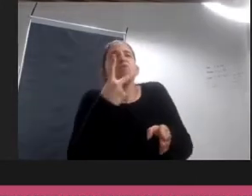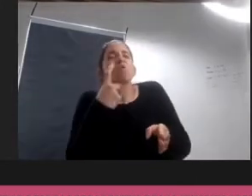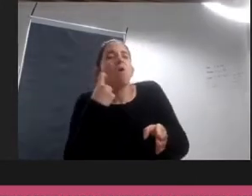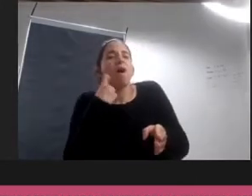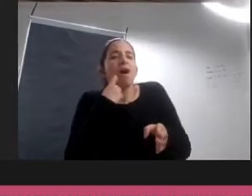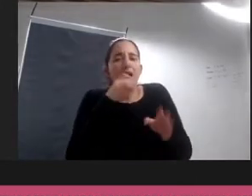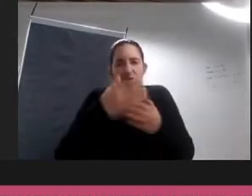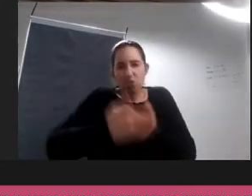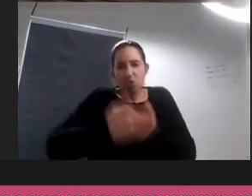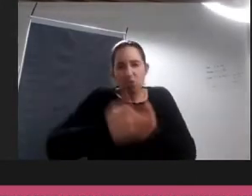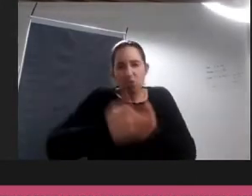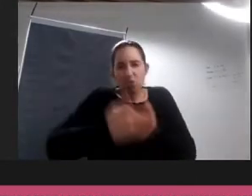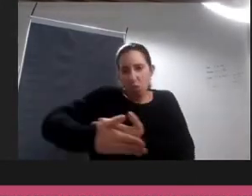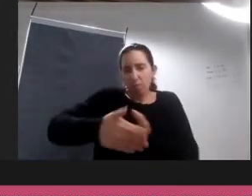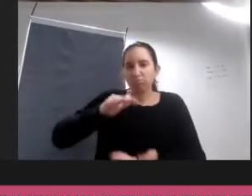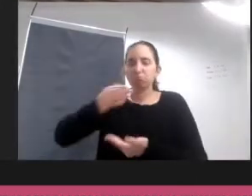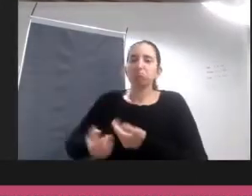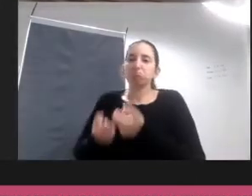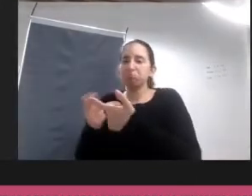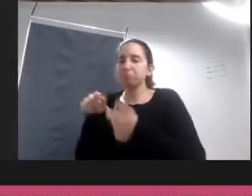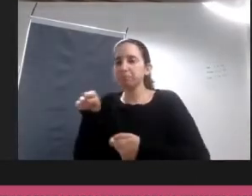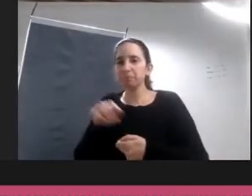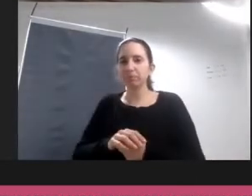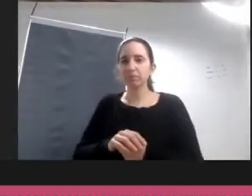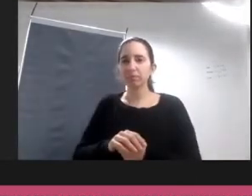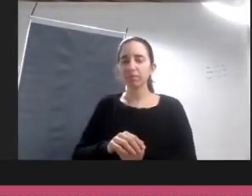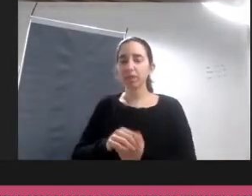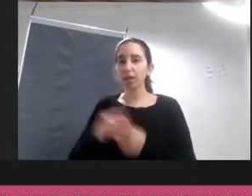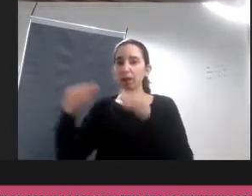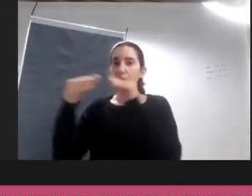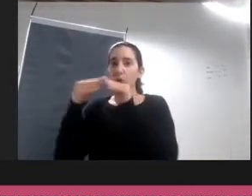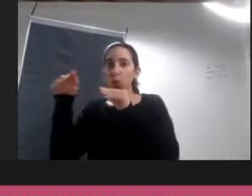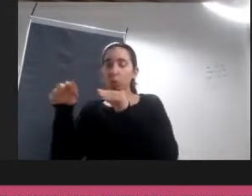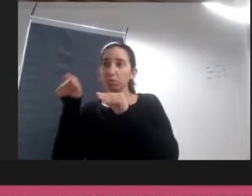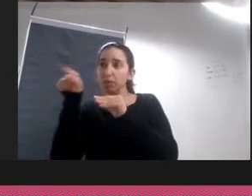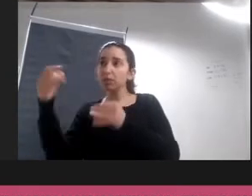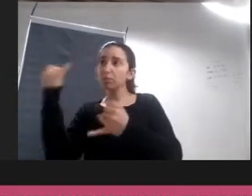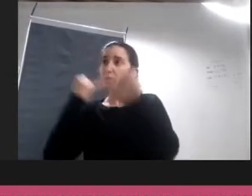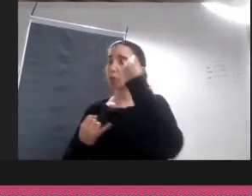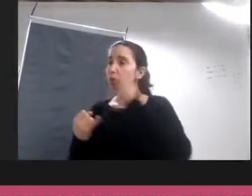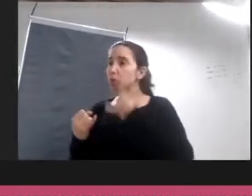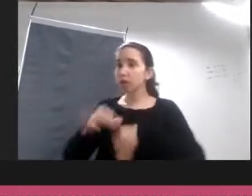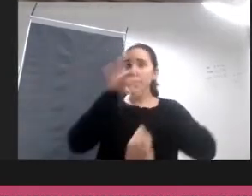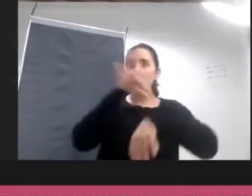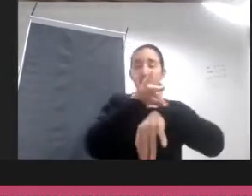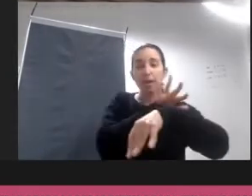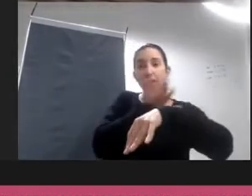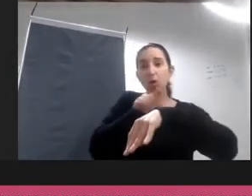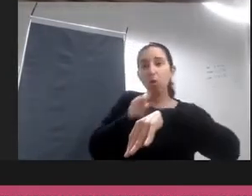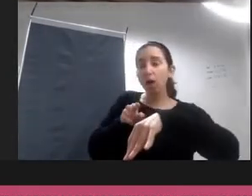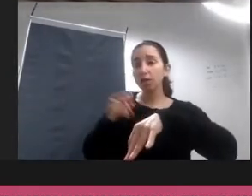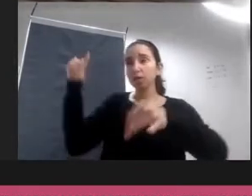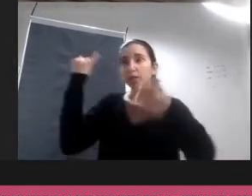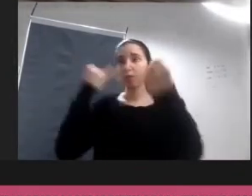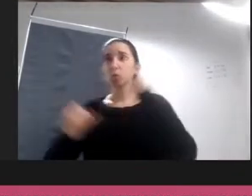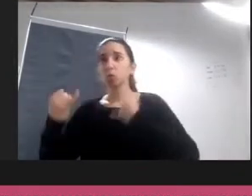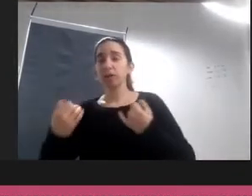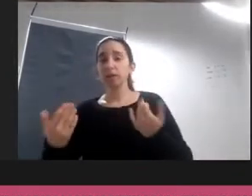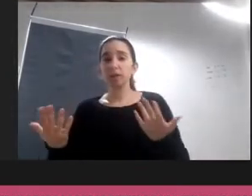años. Cuando me lo contó el compañero, me contó que el médico le ofreció